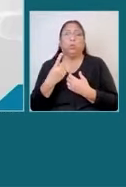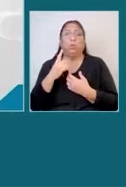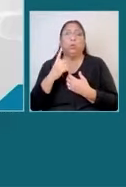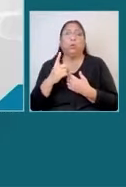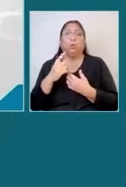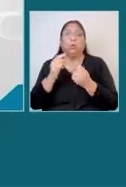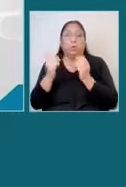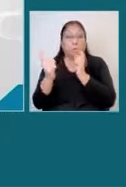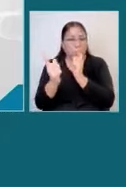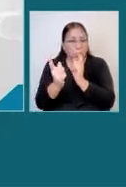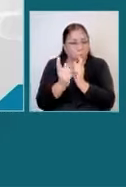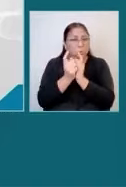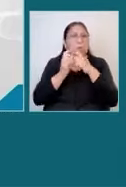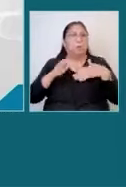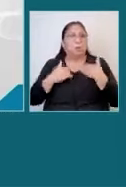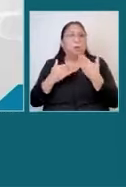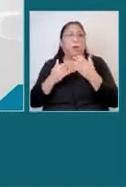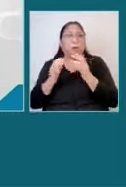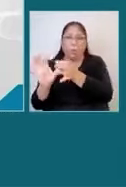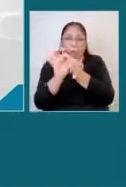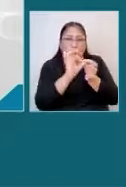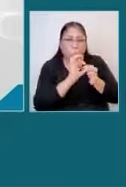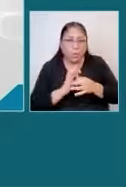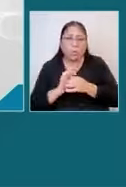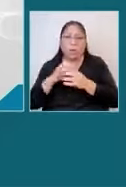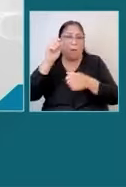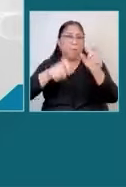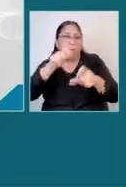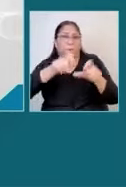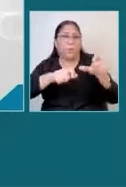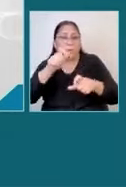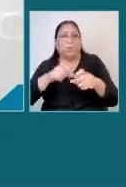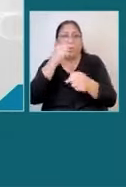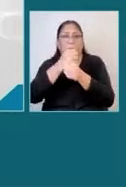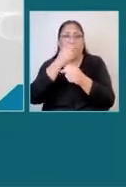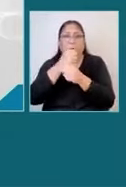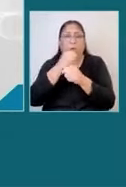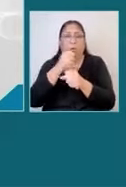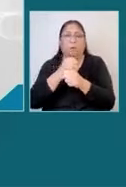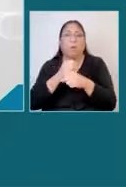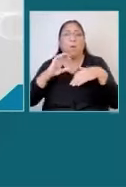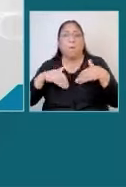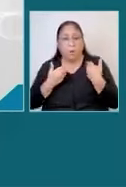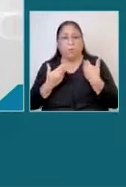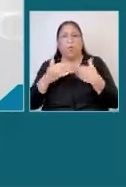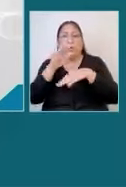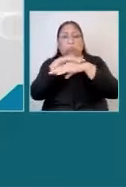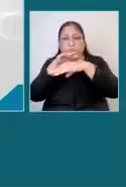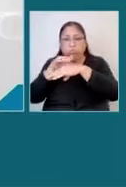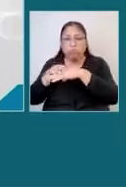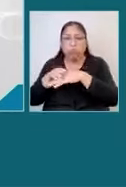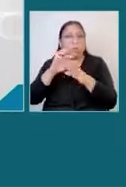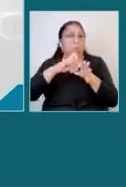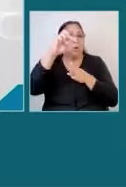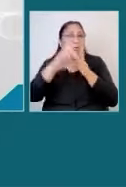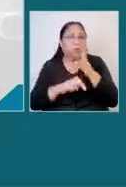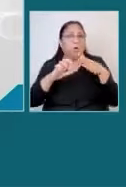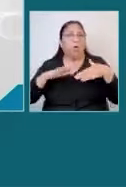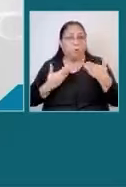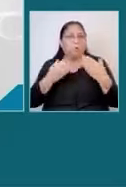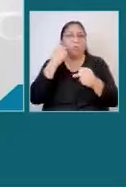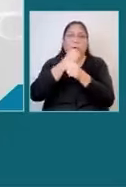una aproximación para poder juntar actores, digamos, ¿no? Para poder juntar actores y que los proyectos se desarrollen